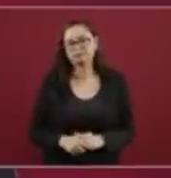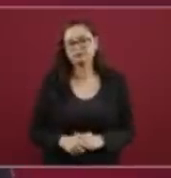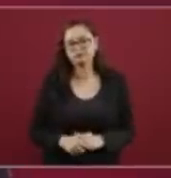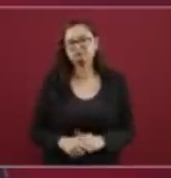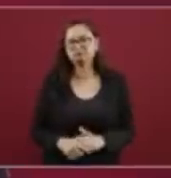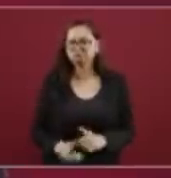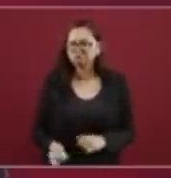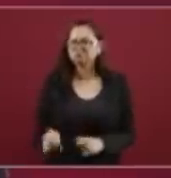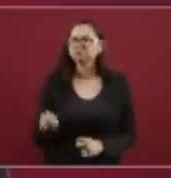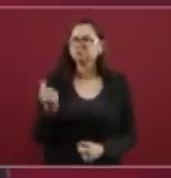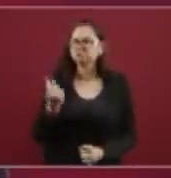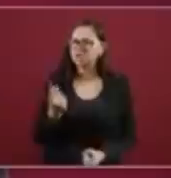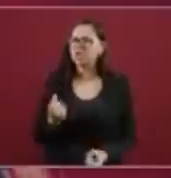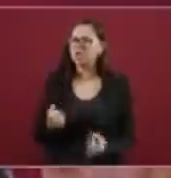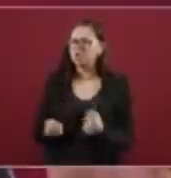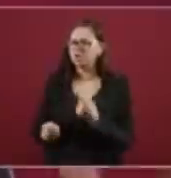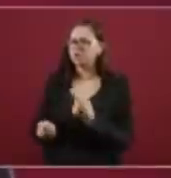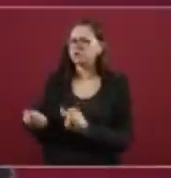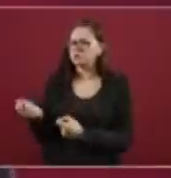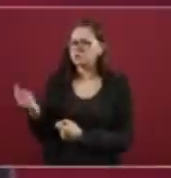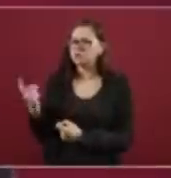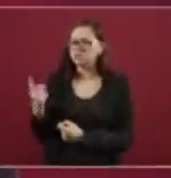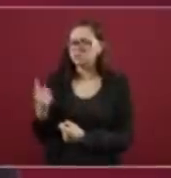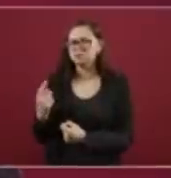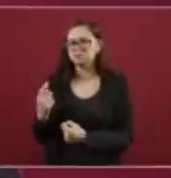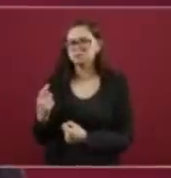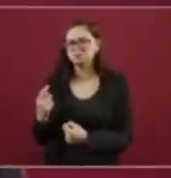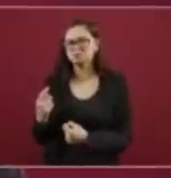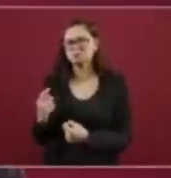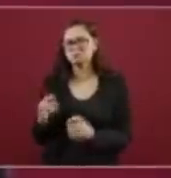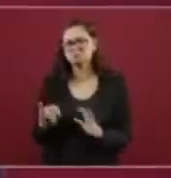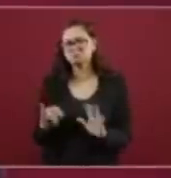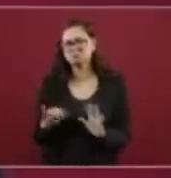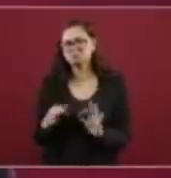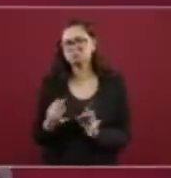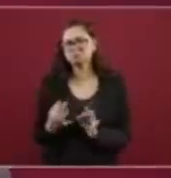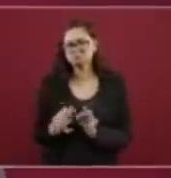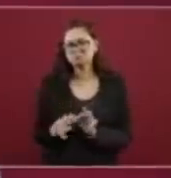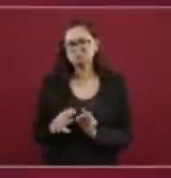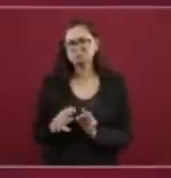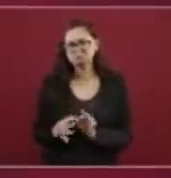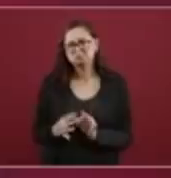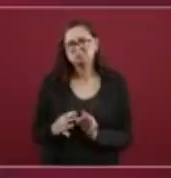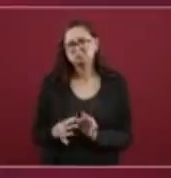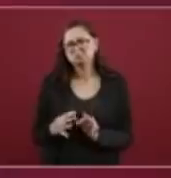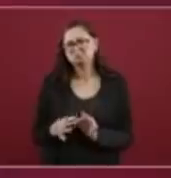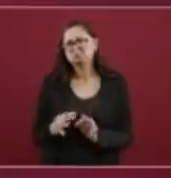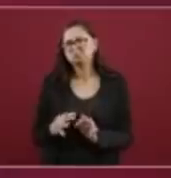Había personas que sí